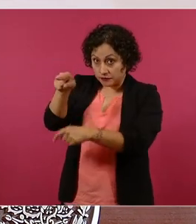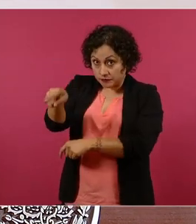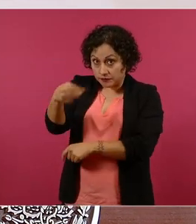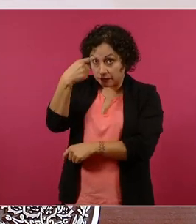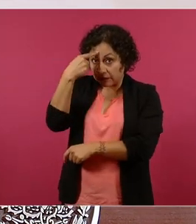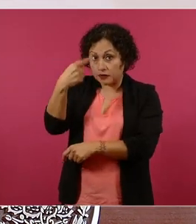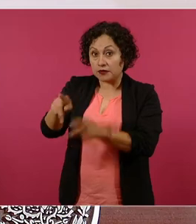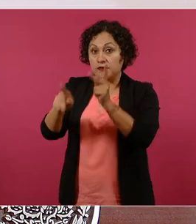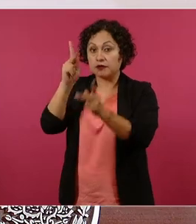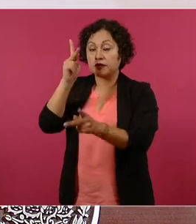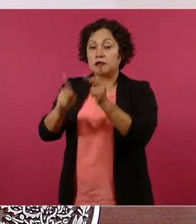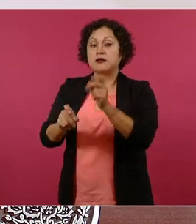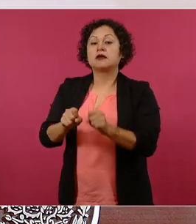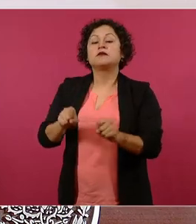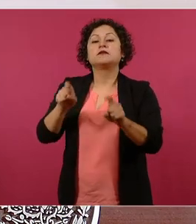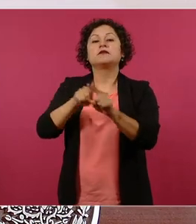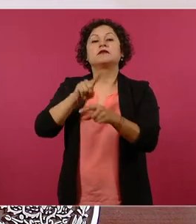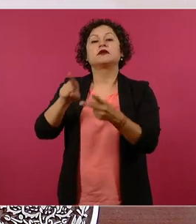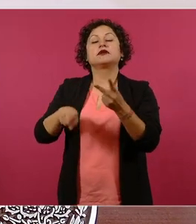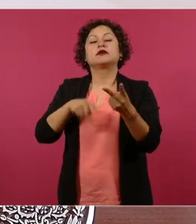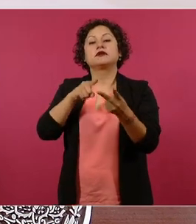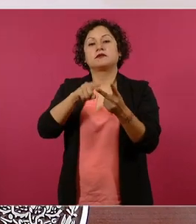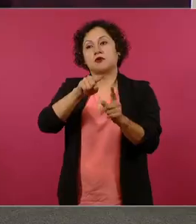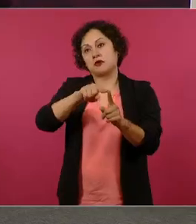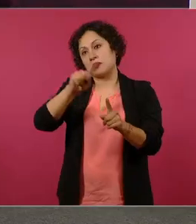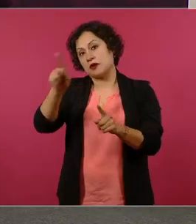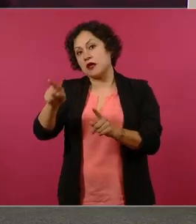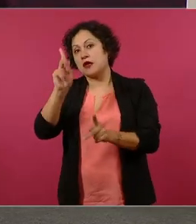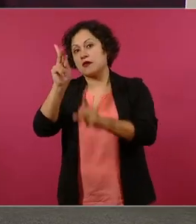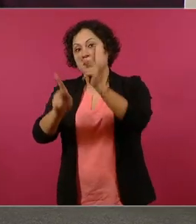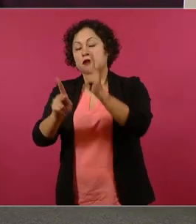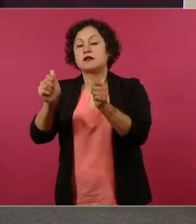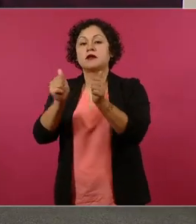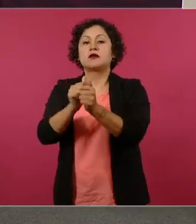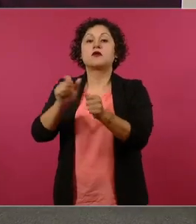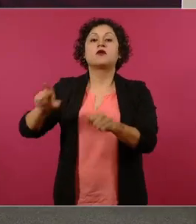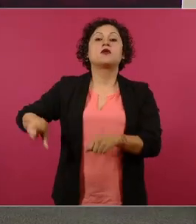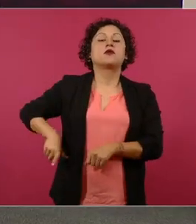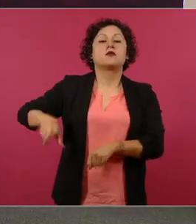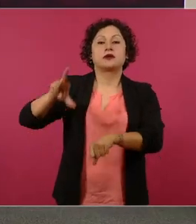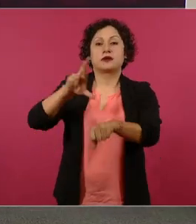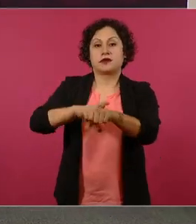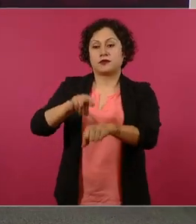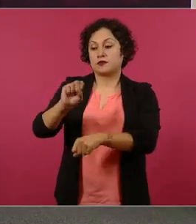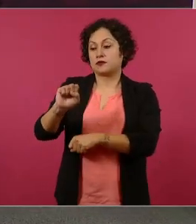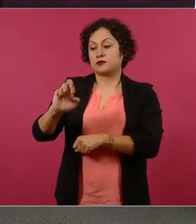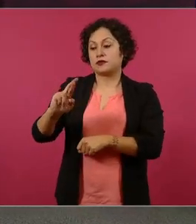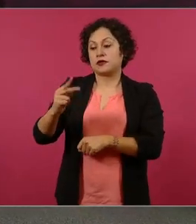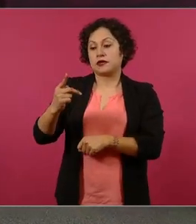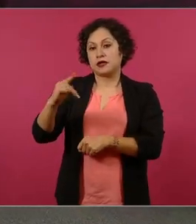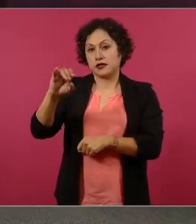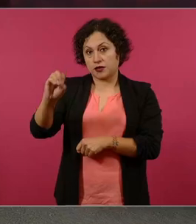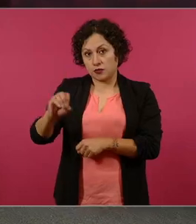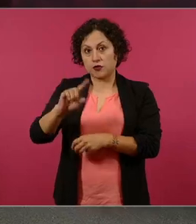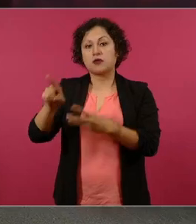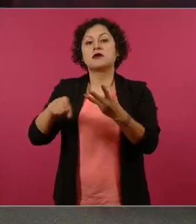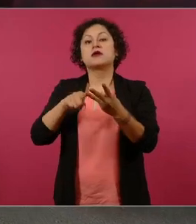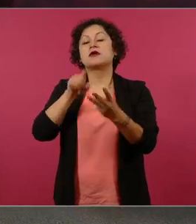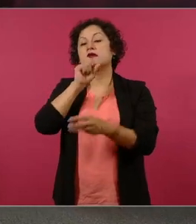gobernador con Sergio Salomón y María Luisa Alor